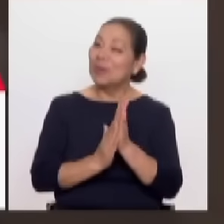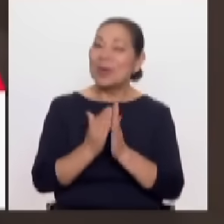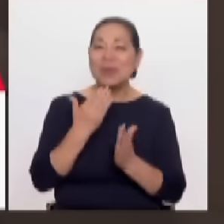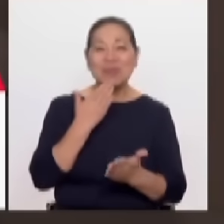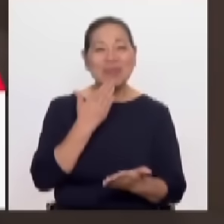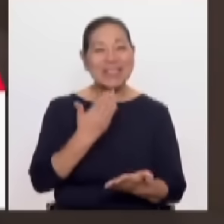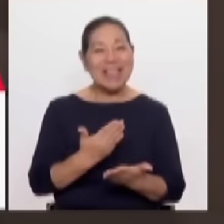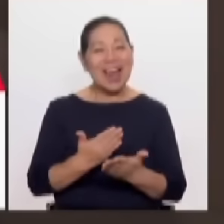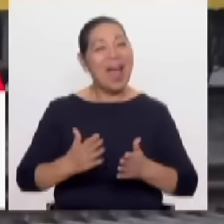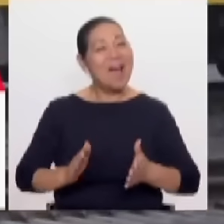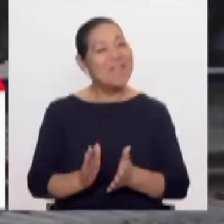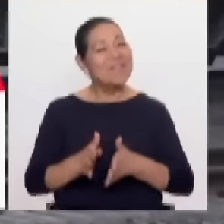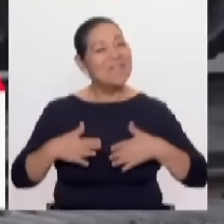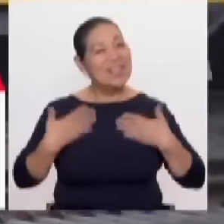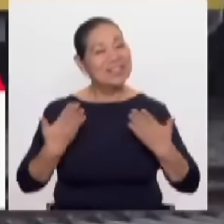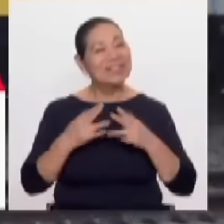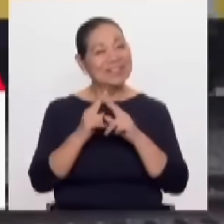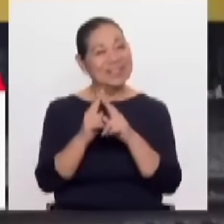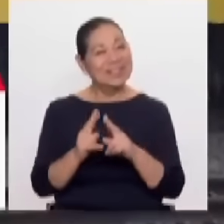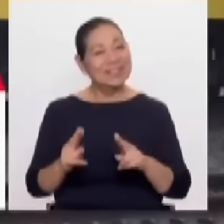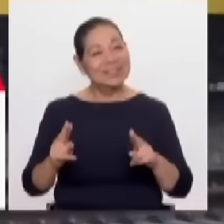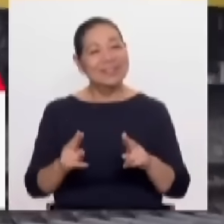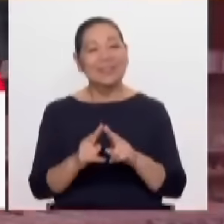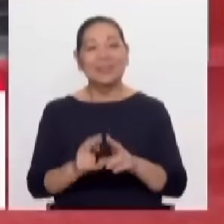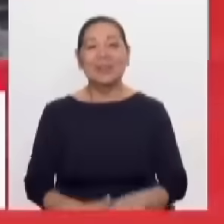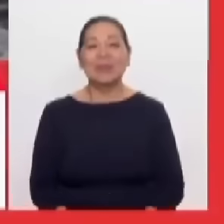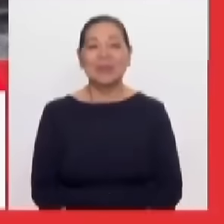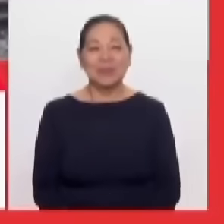Muchas gracias y felices fiestas.